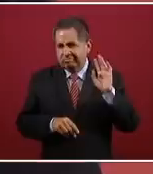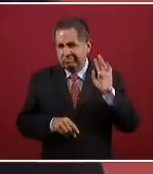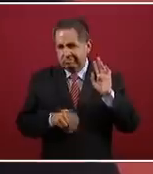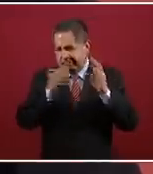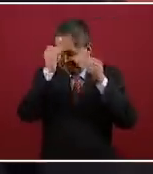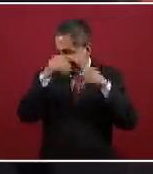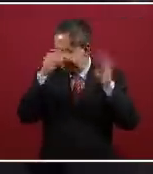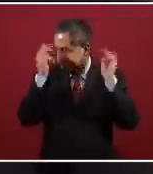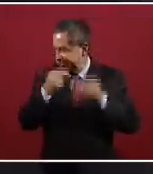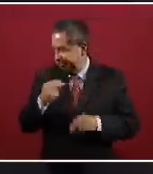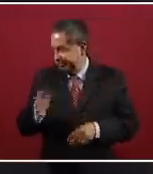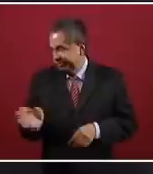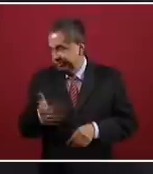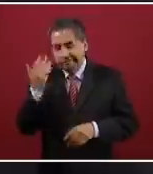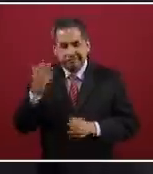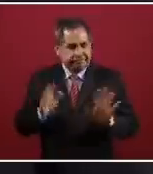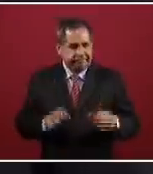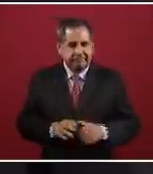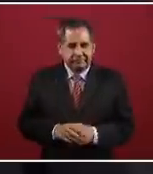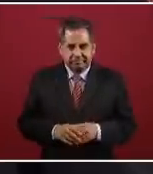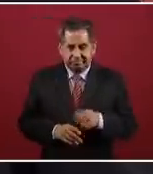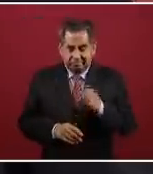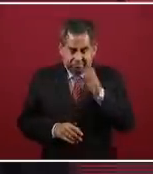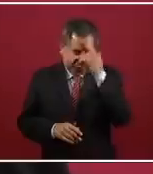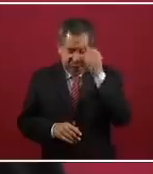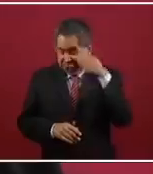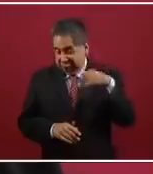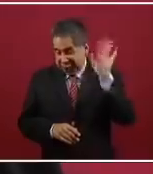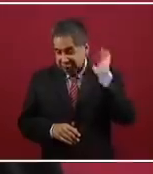olvidar. No sé quién era.